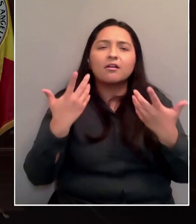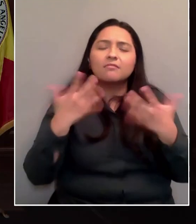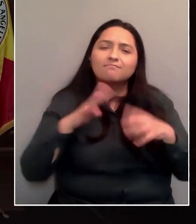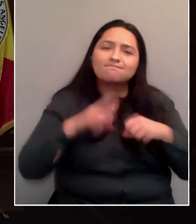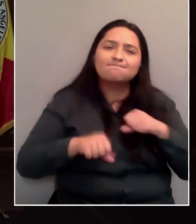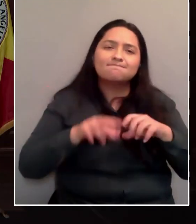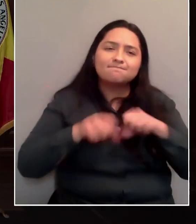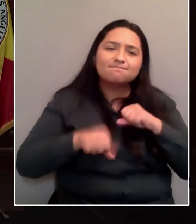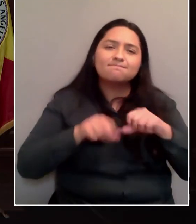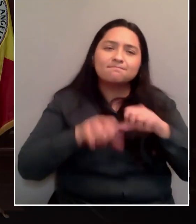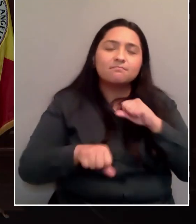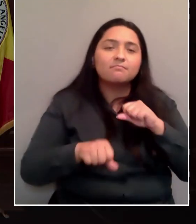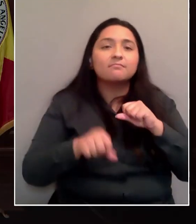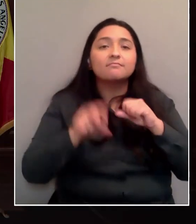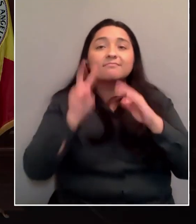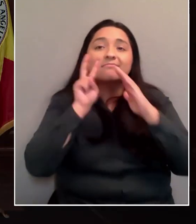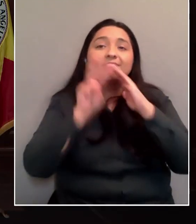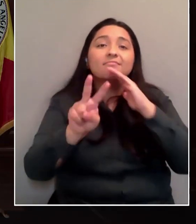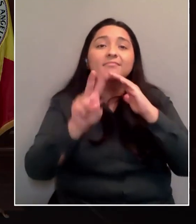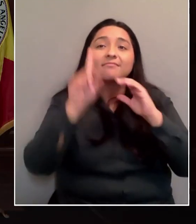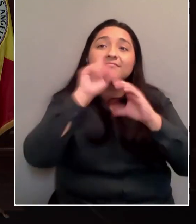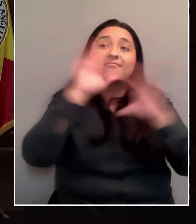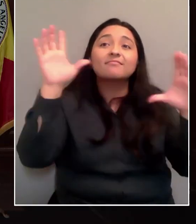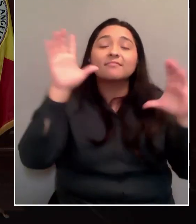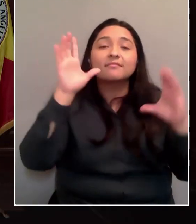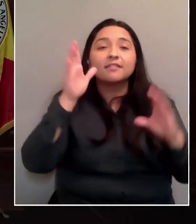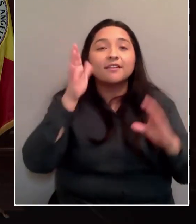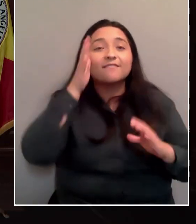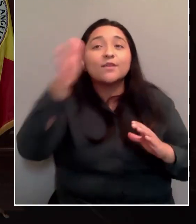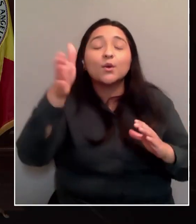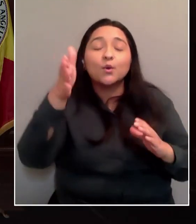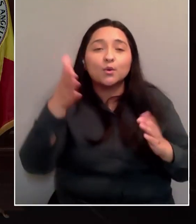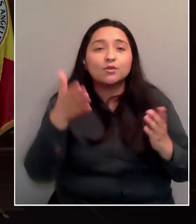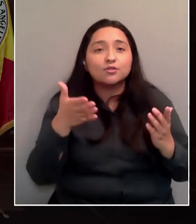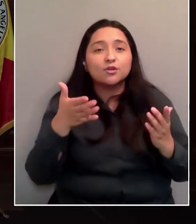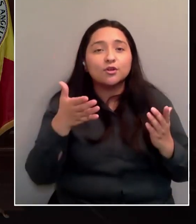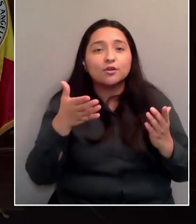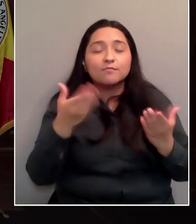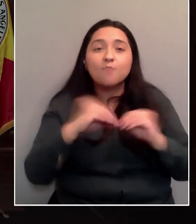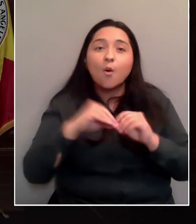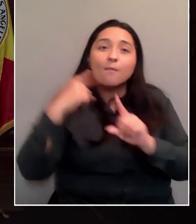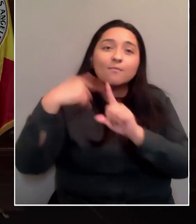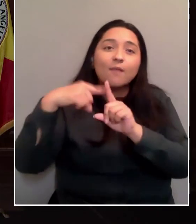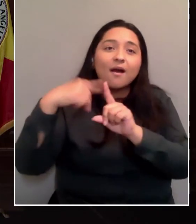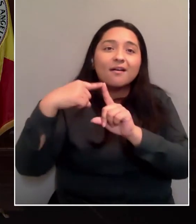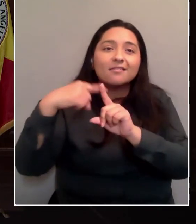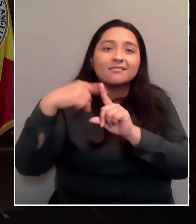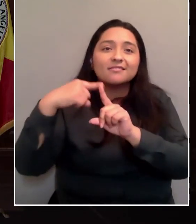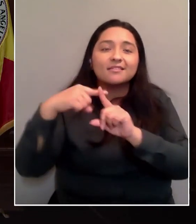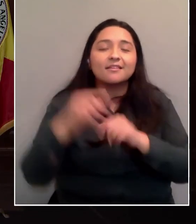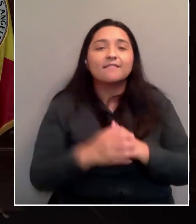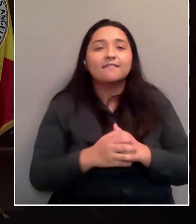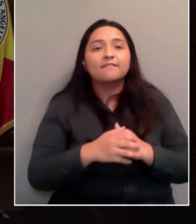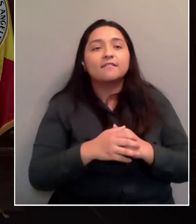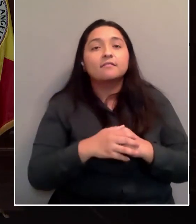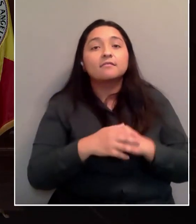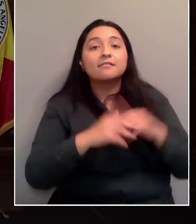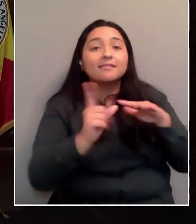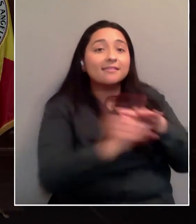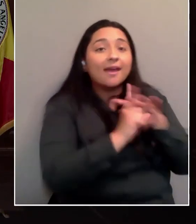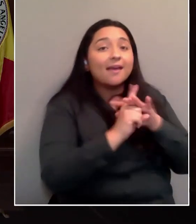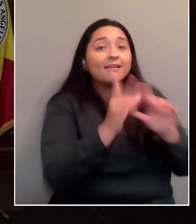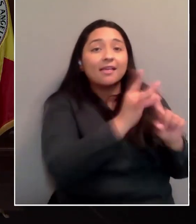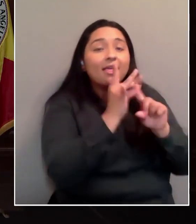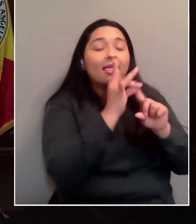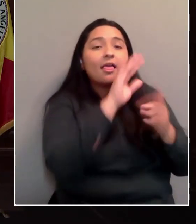van en la dirección correcta. Los nuevos casos y las hospitalizaciones de coronavirus en